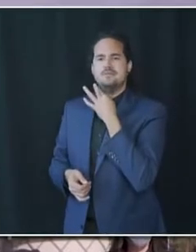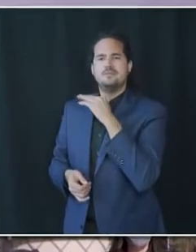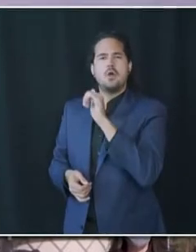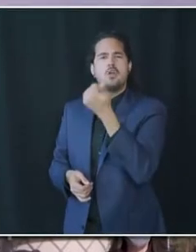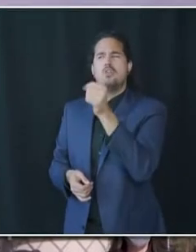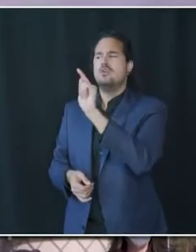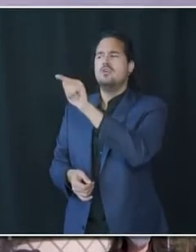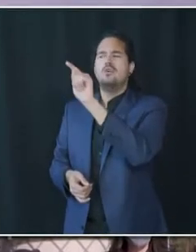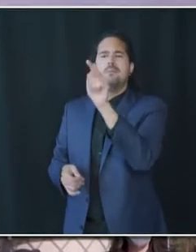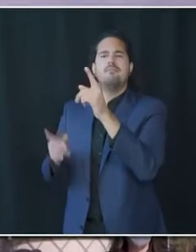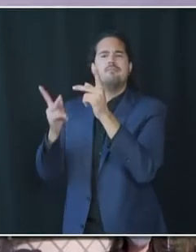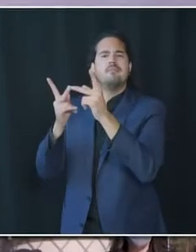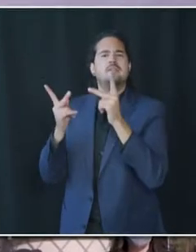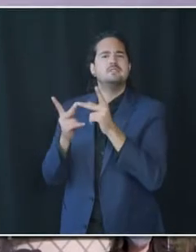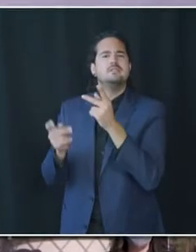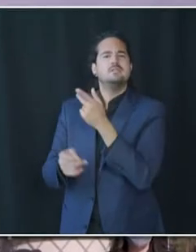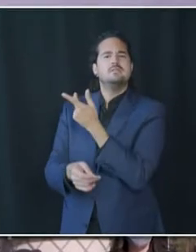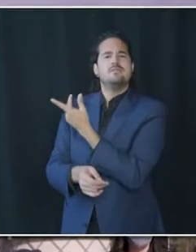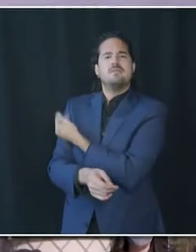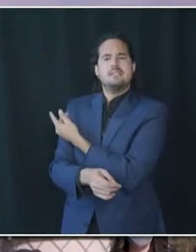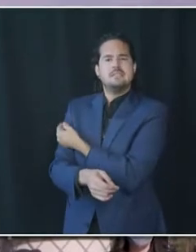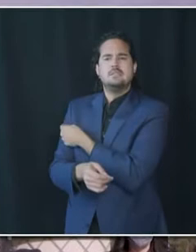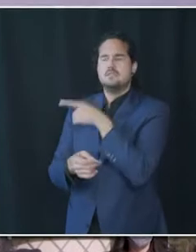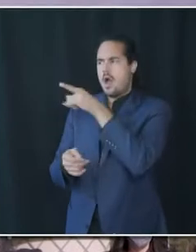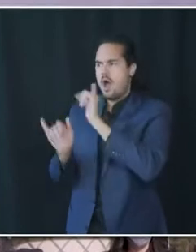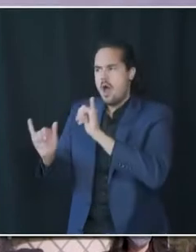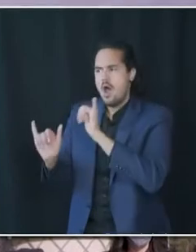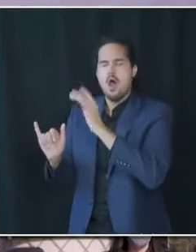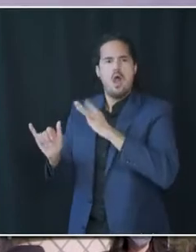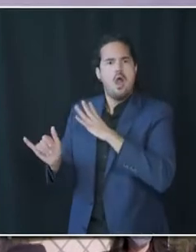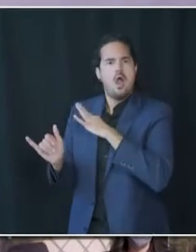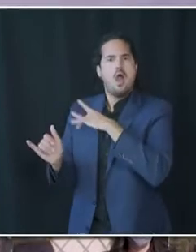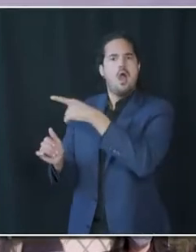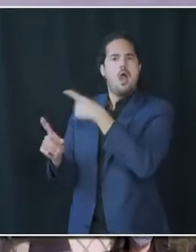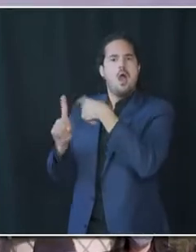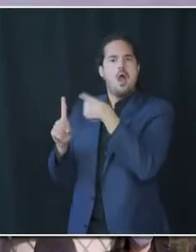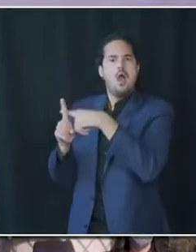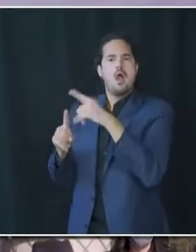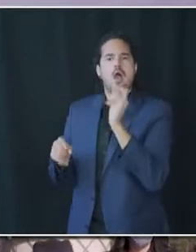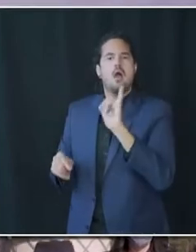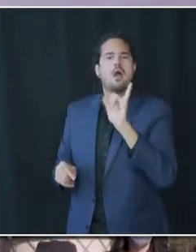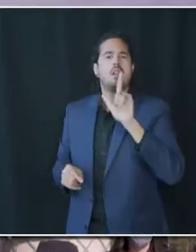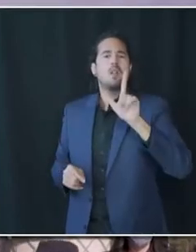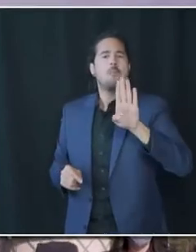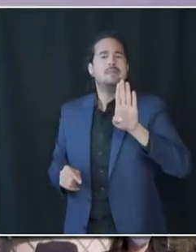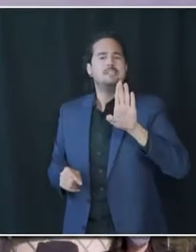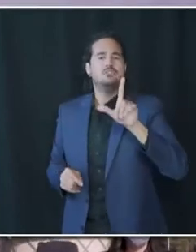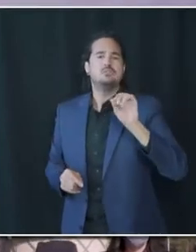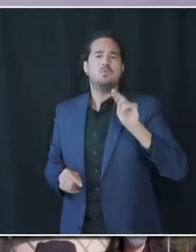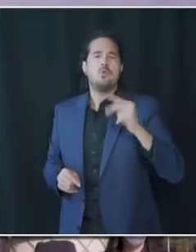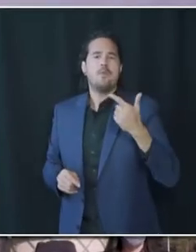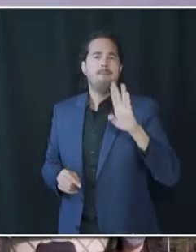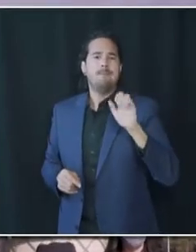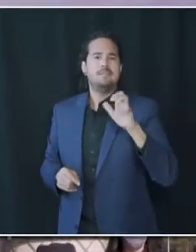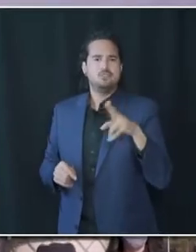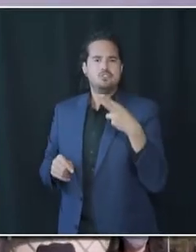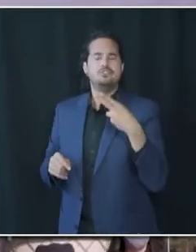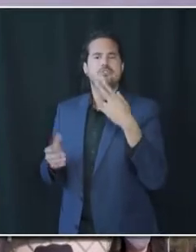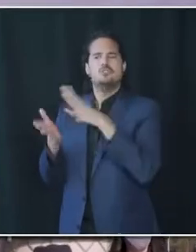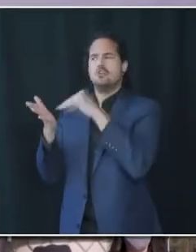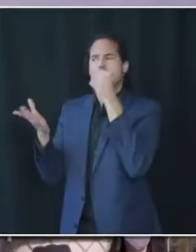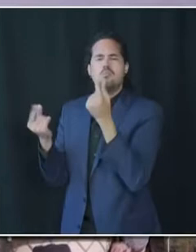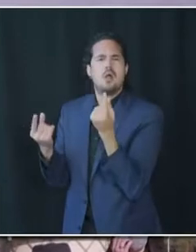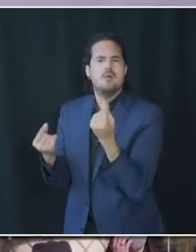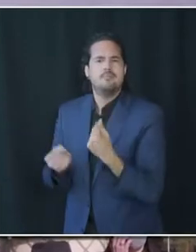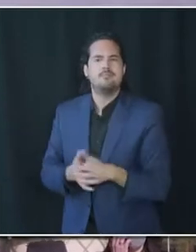distribución de vacunas a nivel estatal las ciudades como lo han hecho marvich ha sido un gran socio con el estado un gran ejemplo